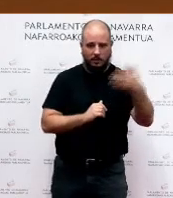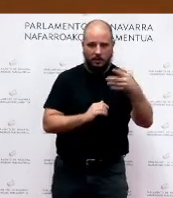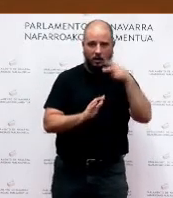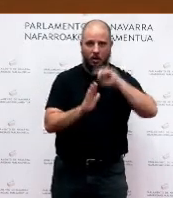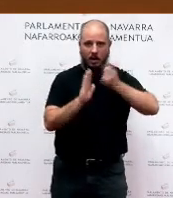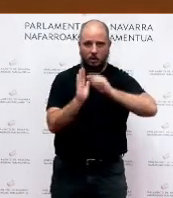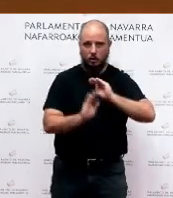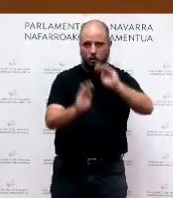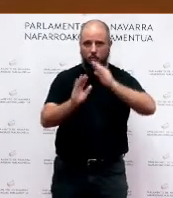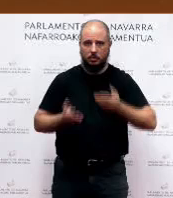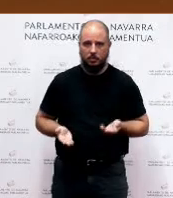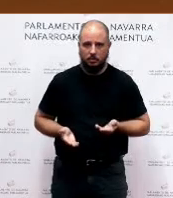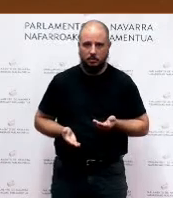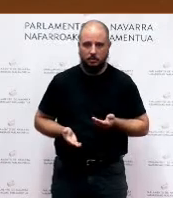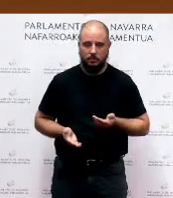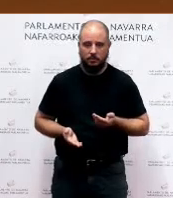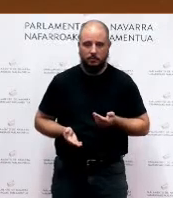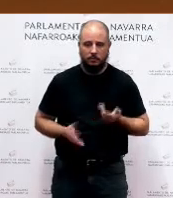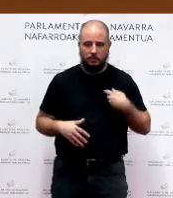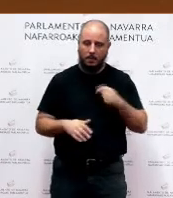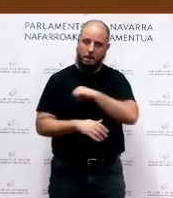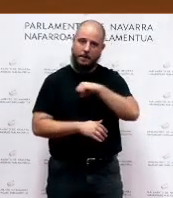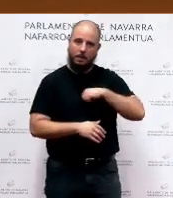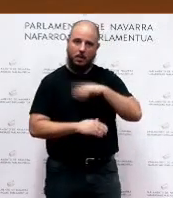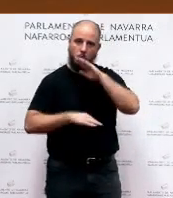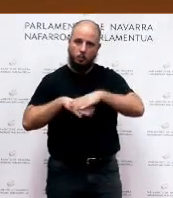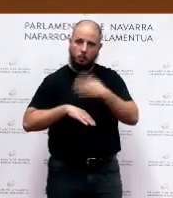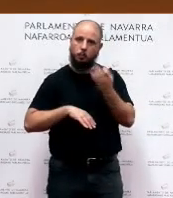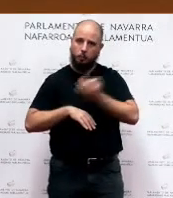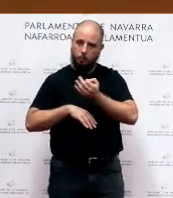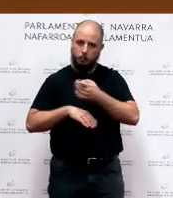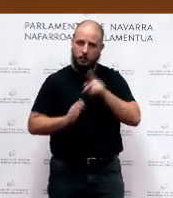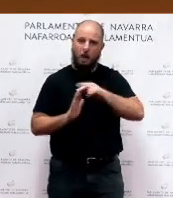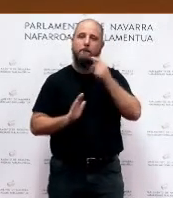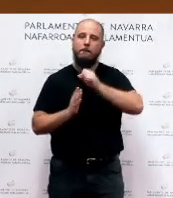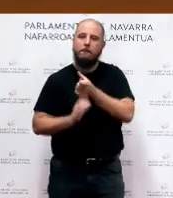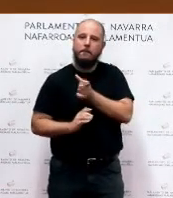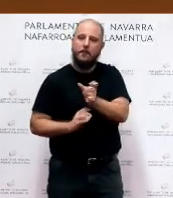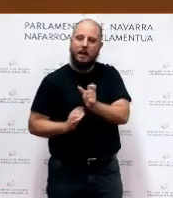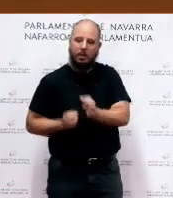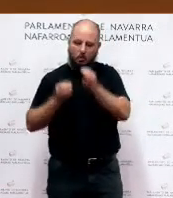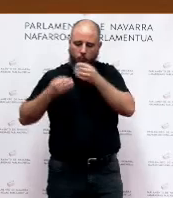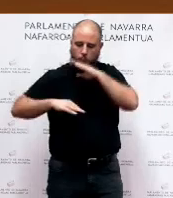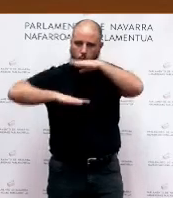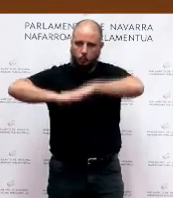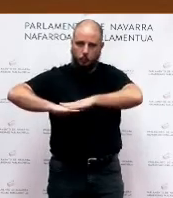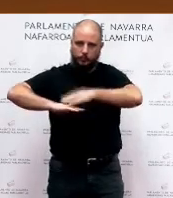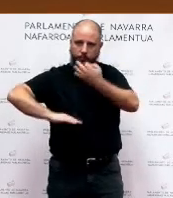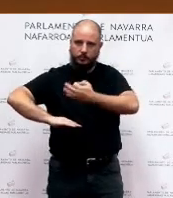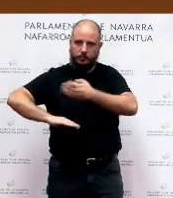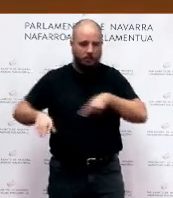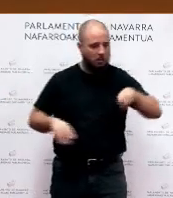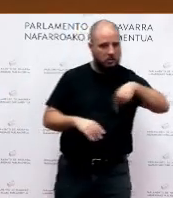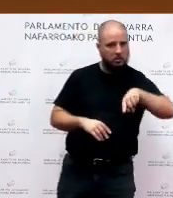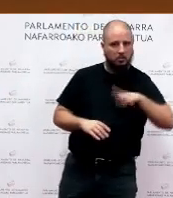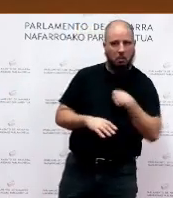normativa. El promotor privado debe cumplirla, debe ajustarse a los precios, pero ustedes se la saltan. Y ese dinero que se